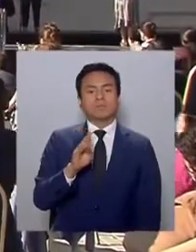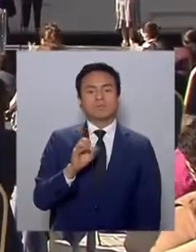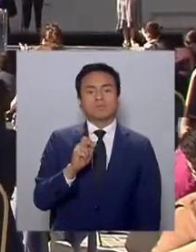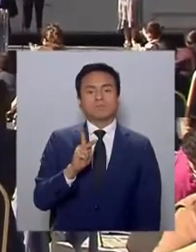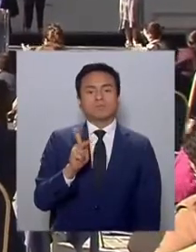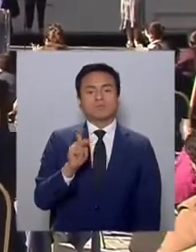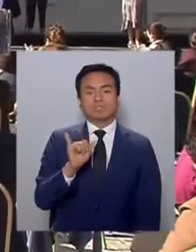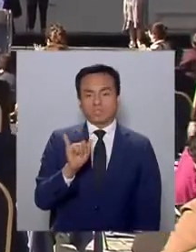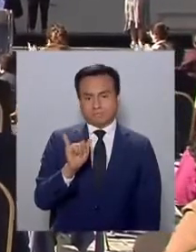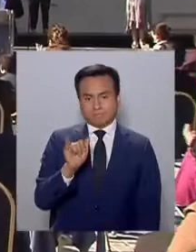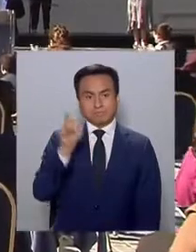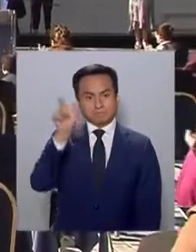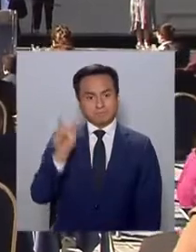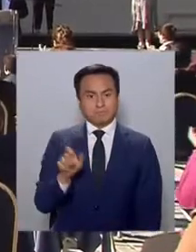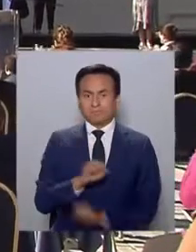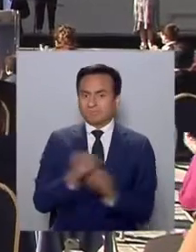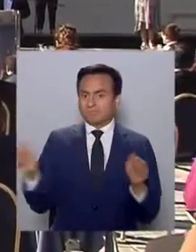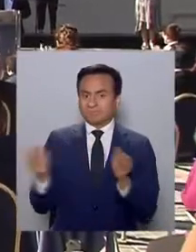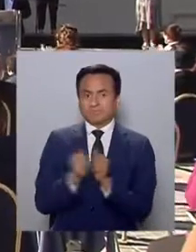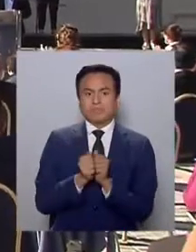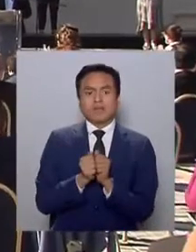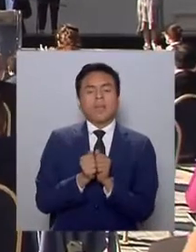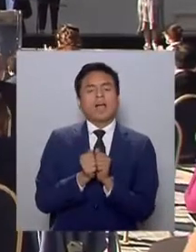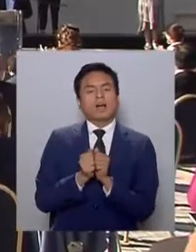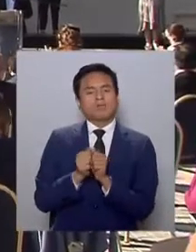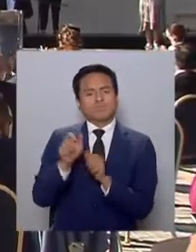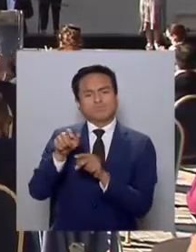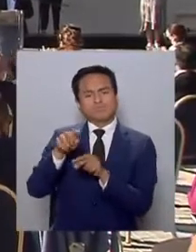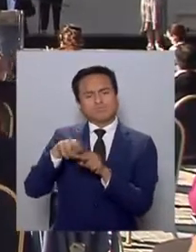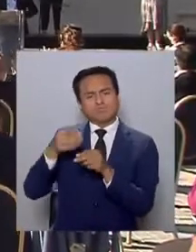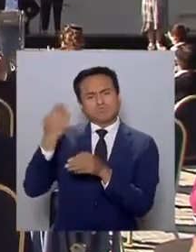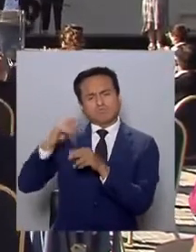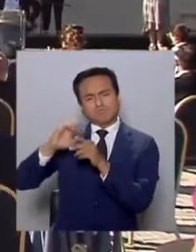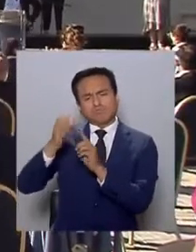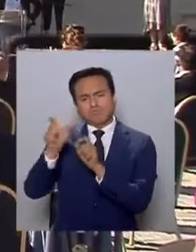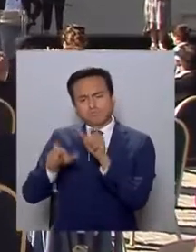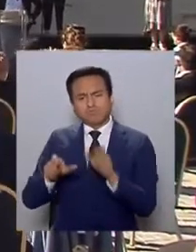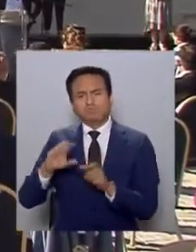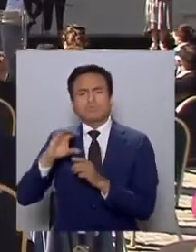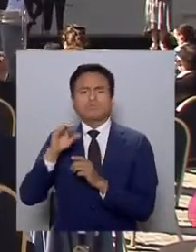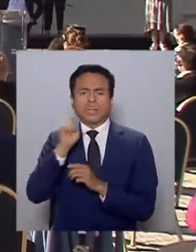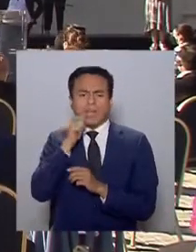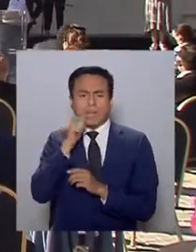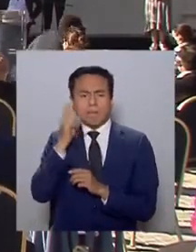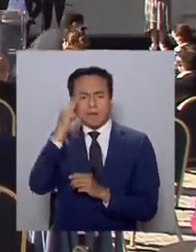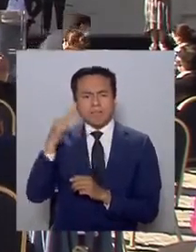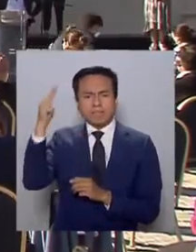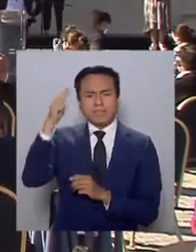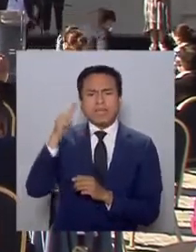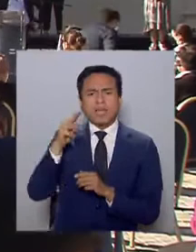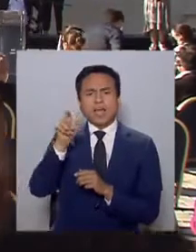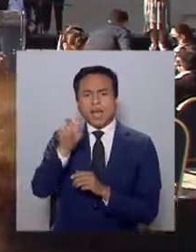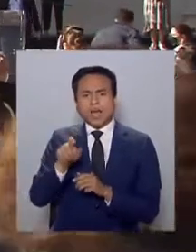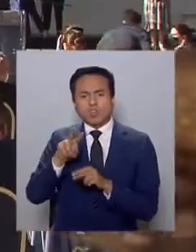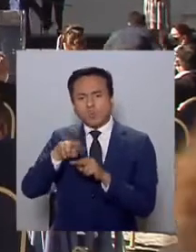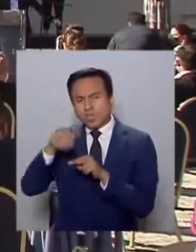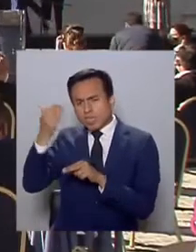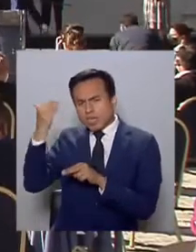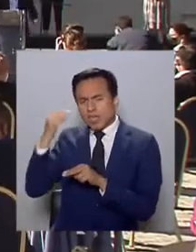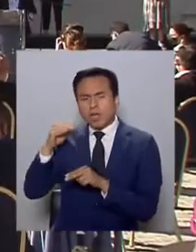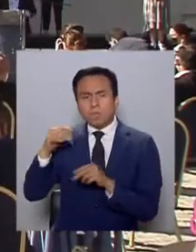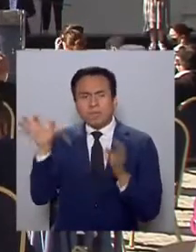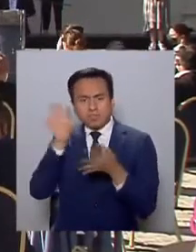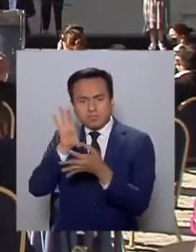Brodsky, que hoy no nos acompaña, es antropóloga social y cultural, magíster en antropología con mención